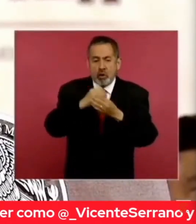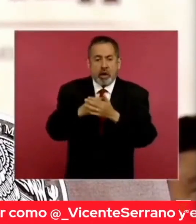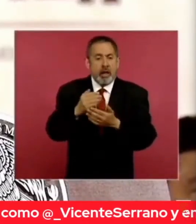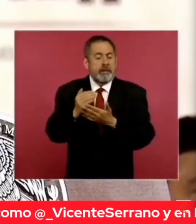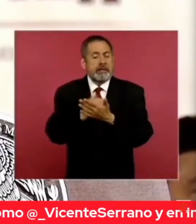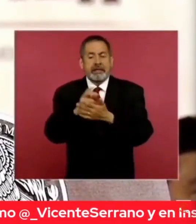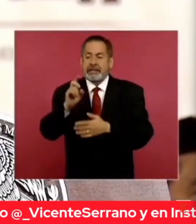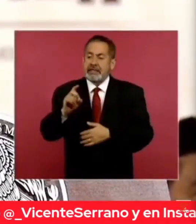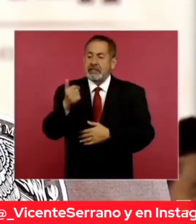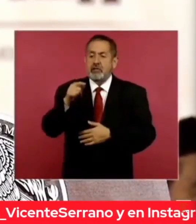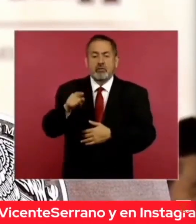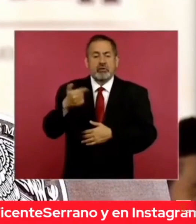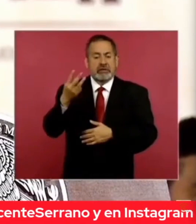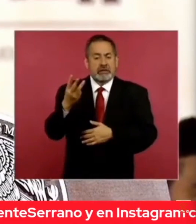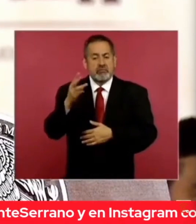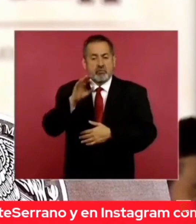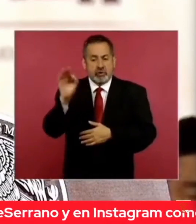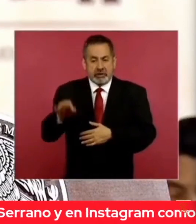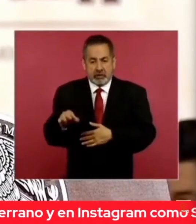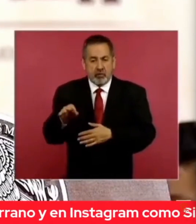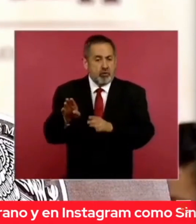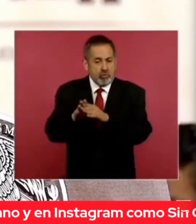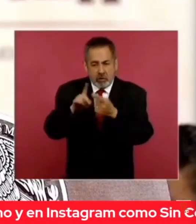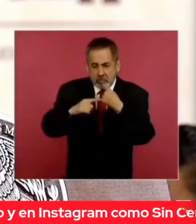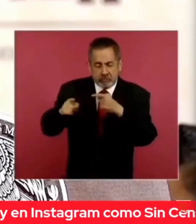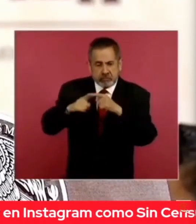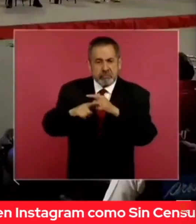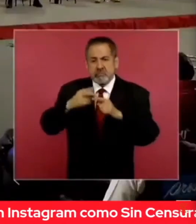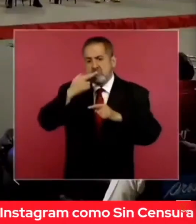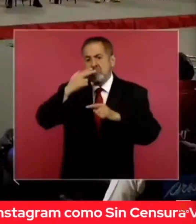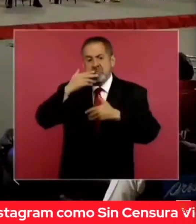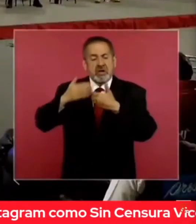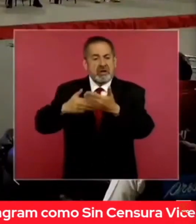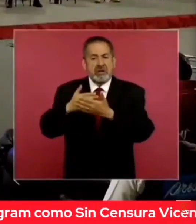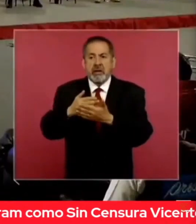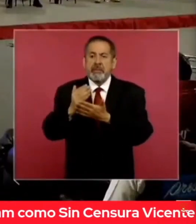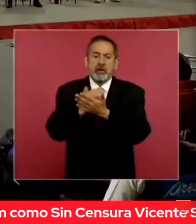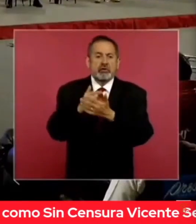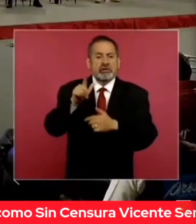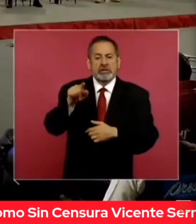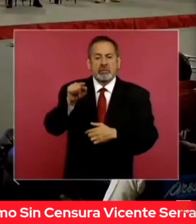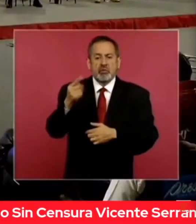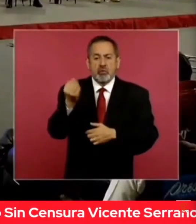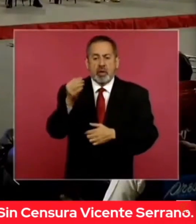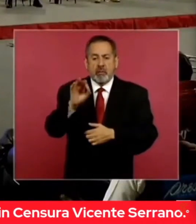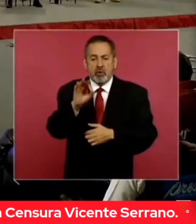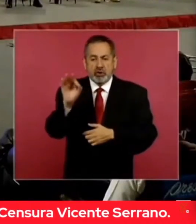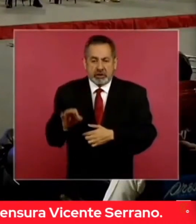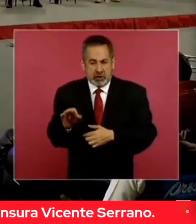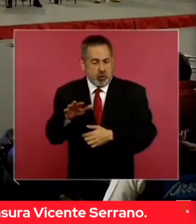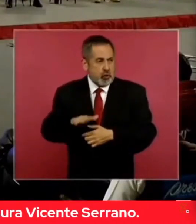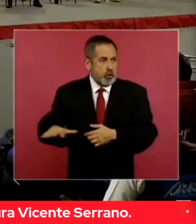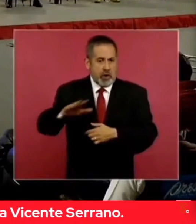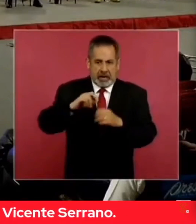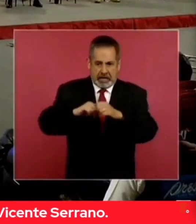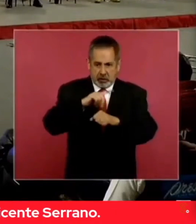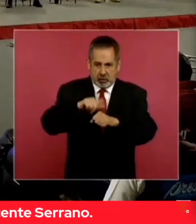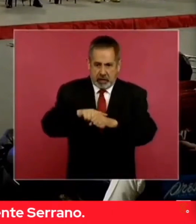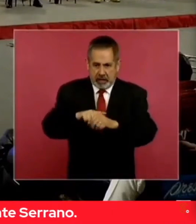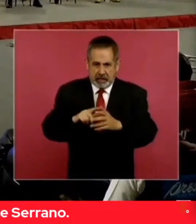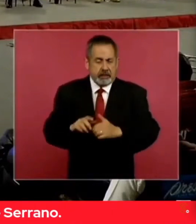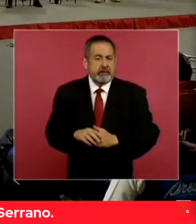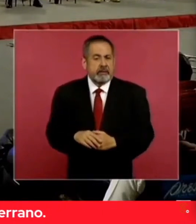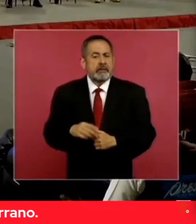menos 36.3%, cifra que fue superior a la de menos 17.9% a nivel nacional.